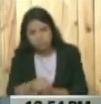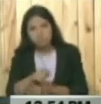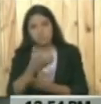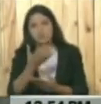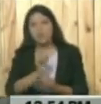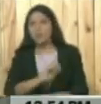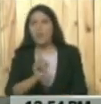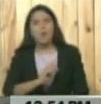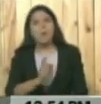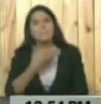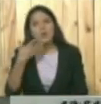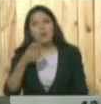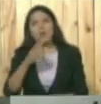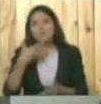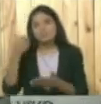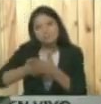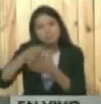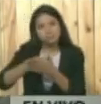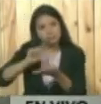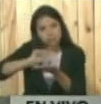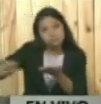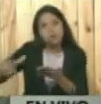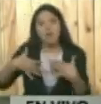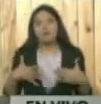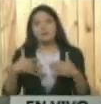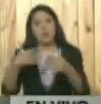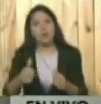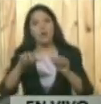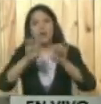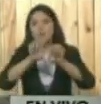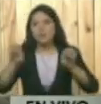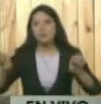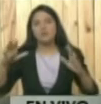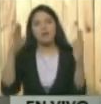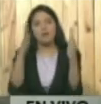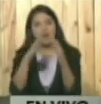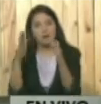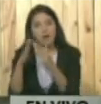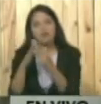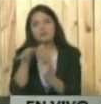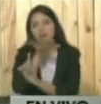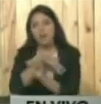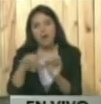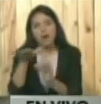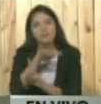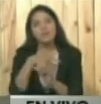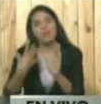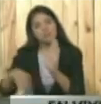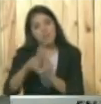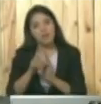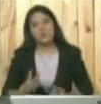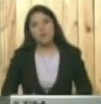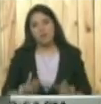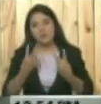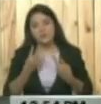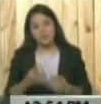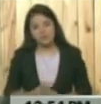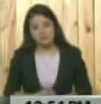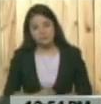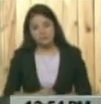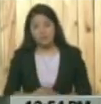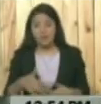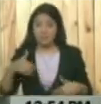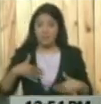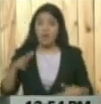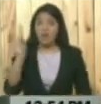combatirse invirtiendo en el desarrollo, en la salud, en la educación, en la vivienda, en el hábitat, en el derecho a la vida. Desde